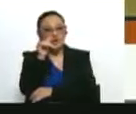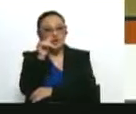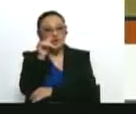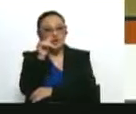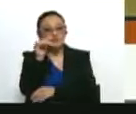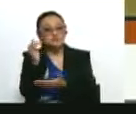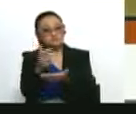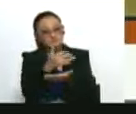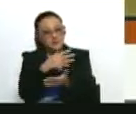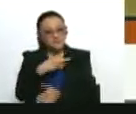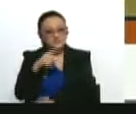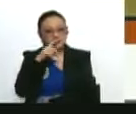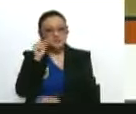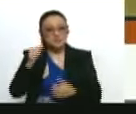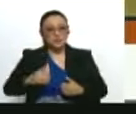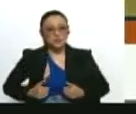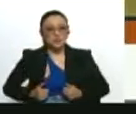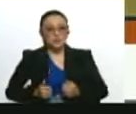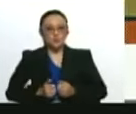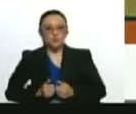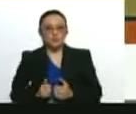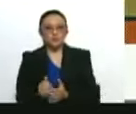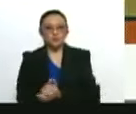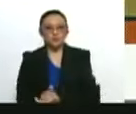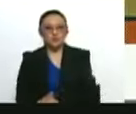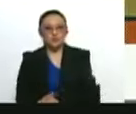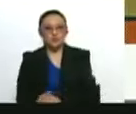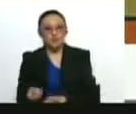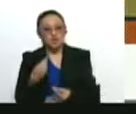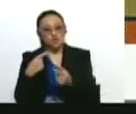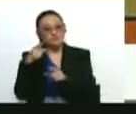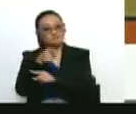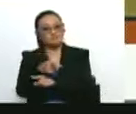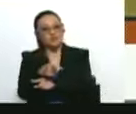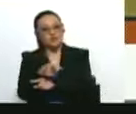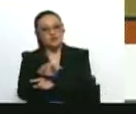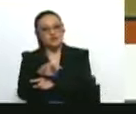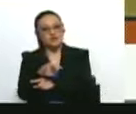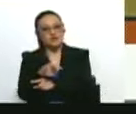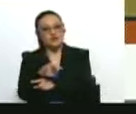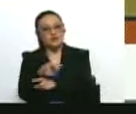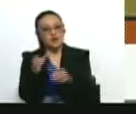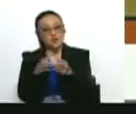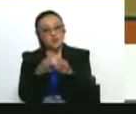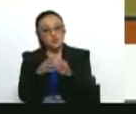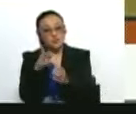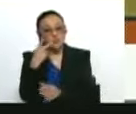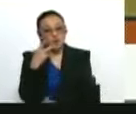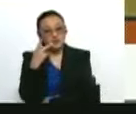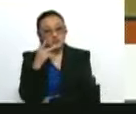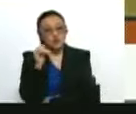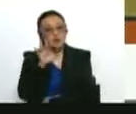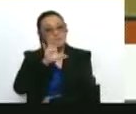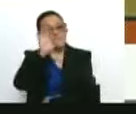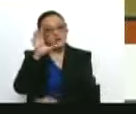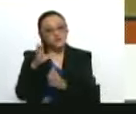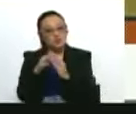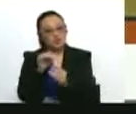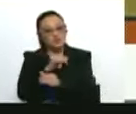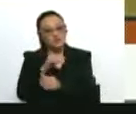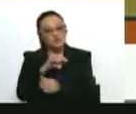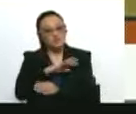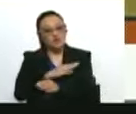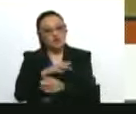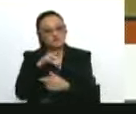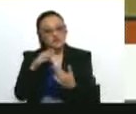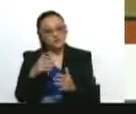lo que el presidente Nicolás Maduro nos dio como instrucción al partido, bueno, y al país, a todas las fuerzas revolucionarias.